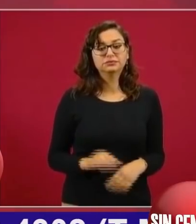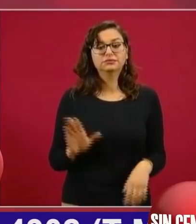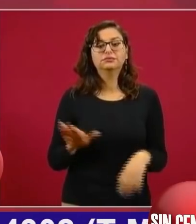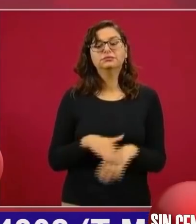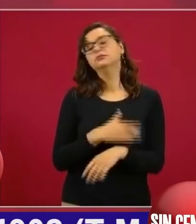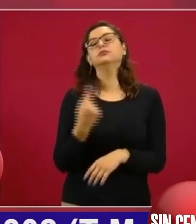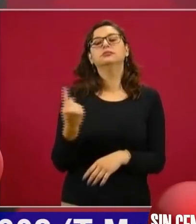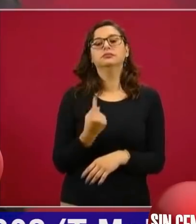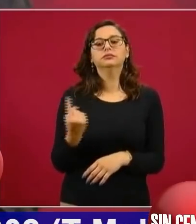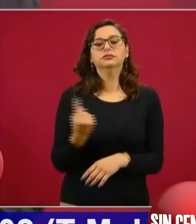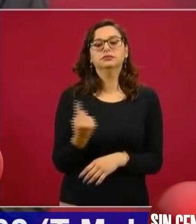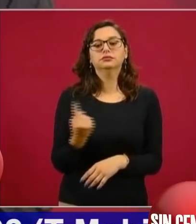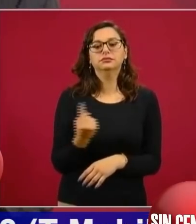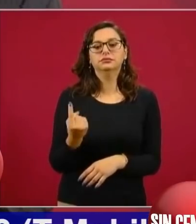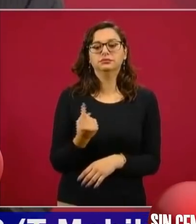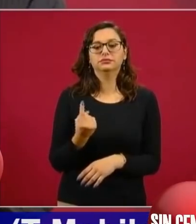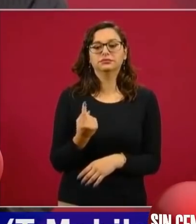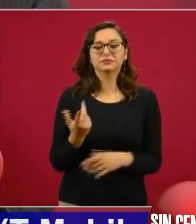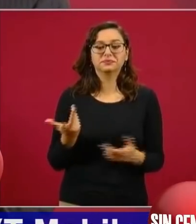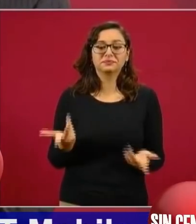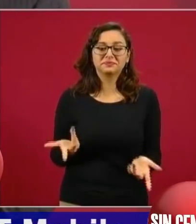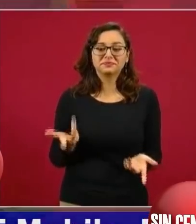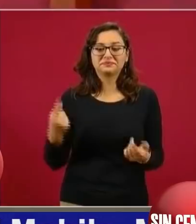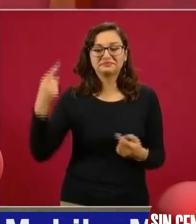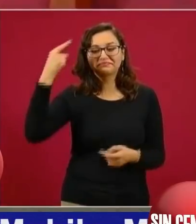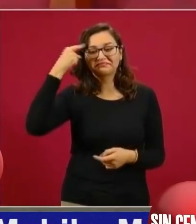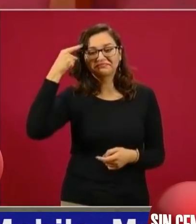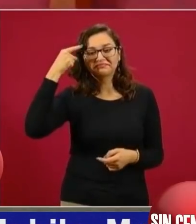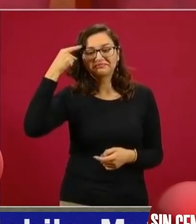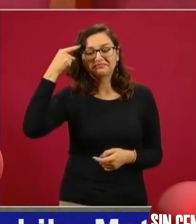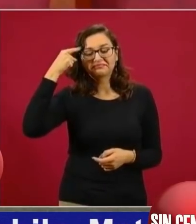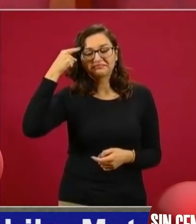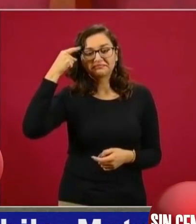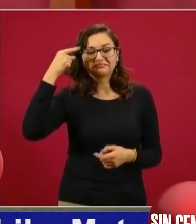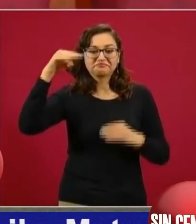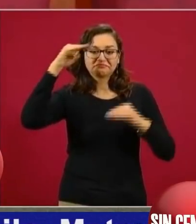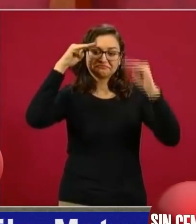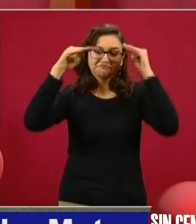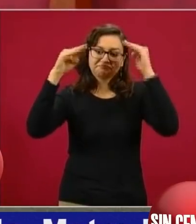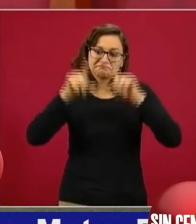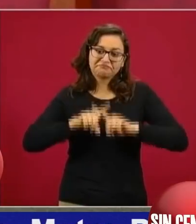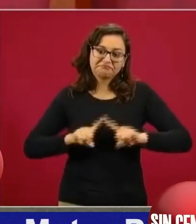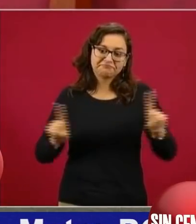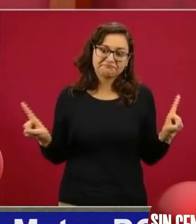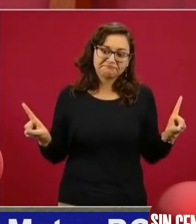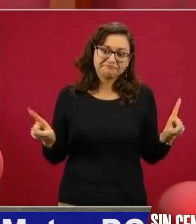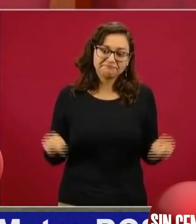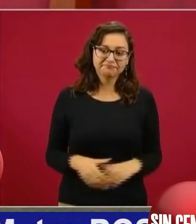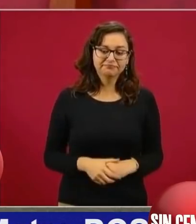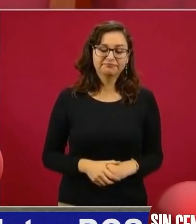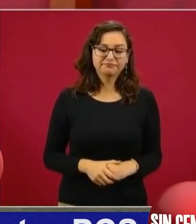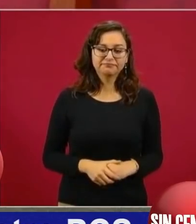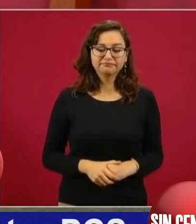porque pues tienen un pensamiento distinto,